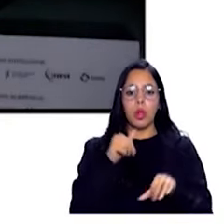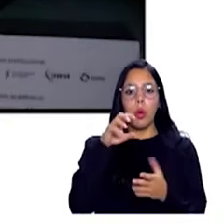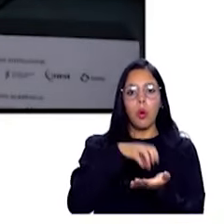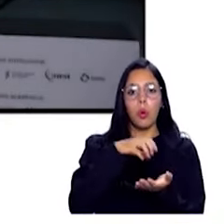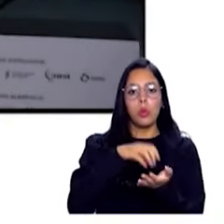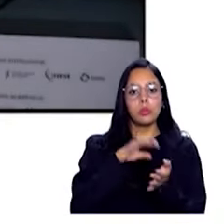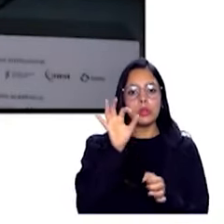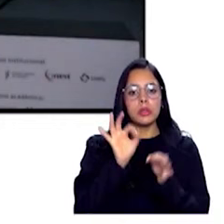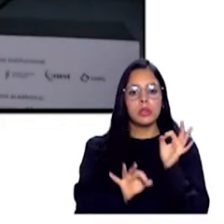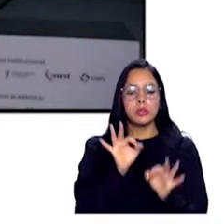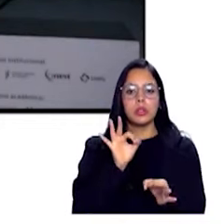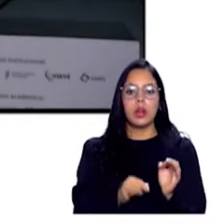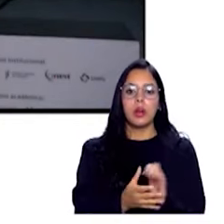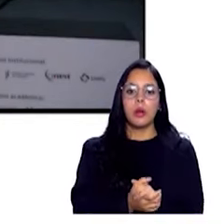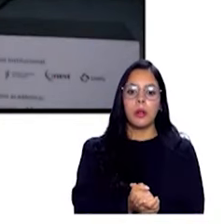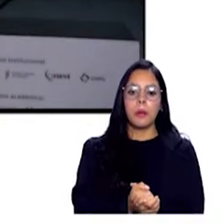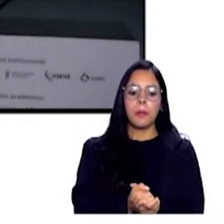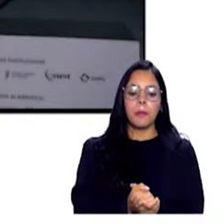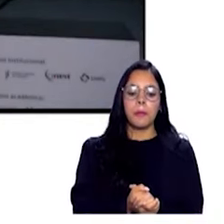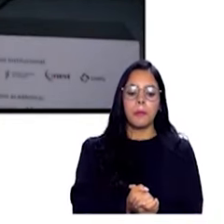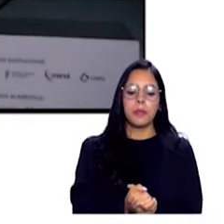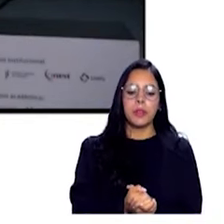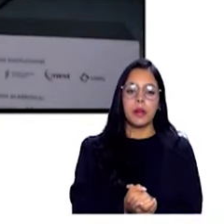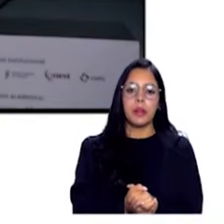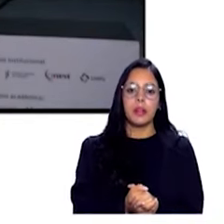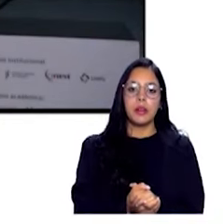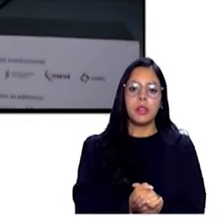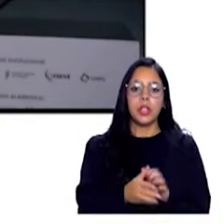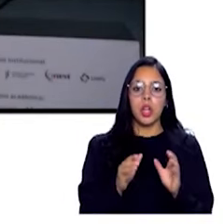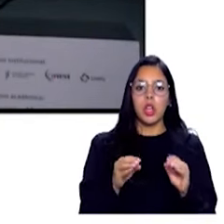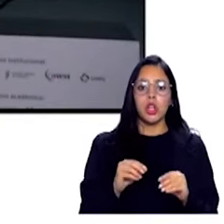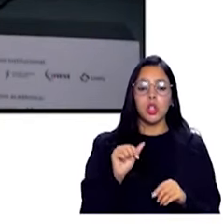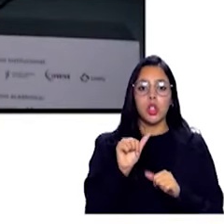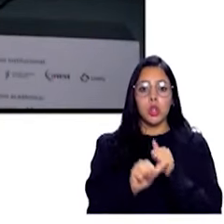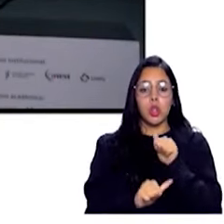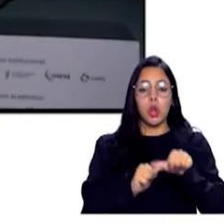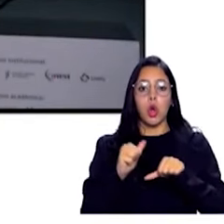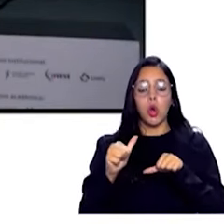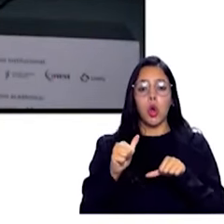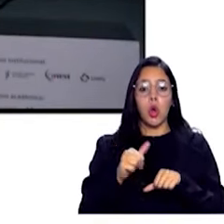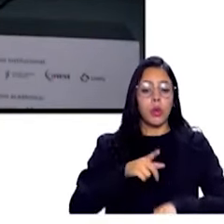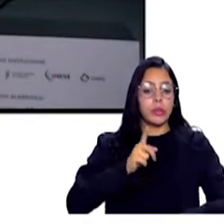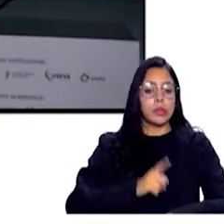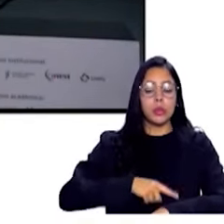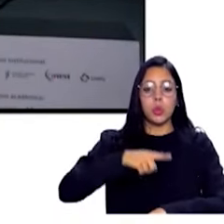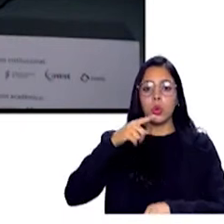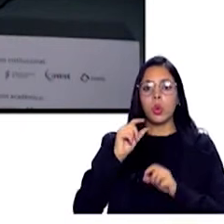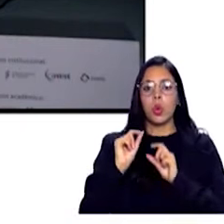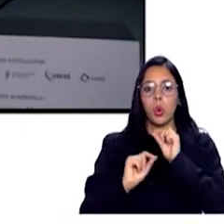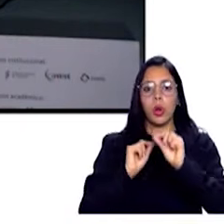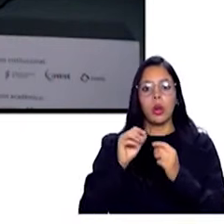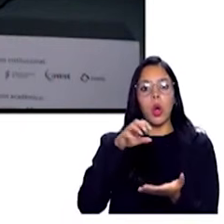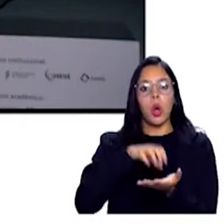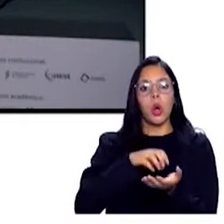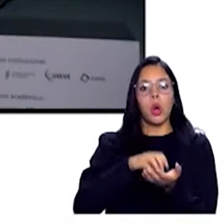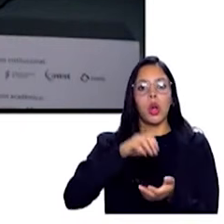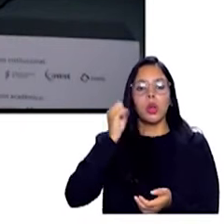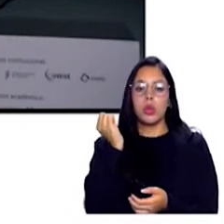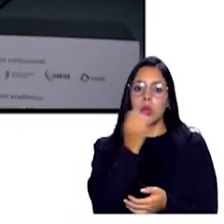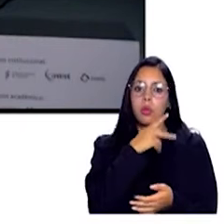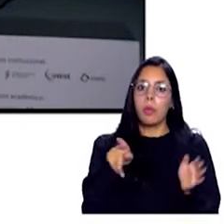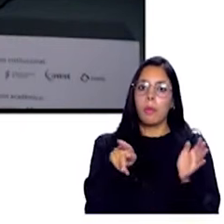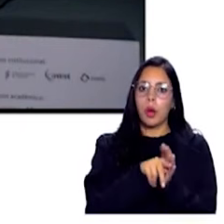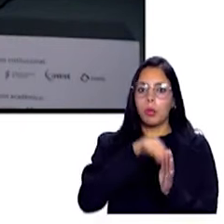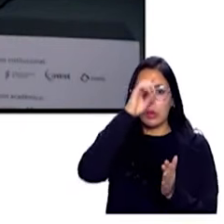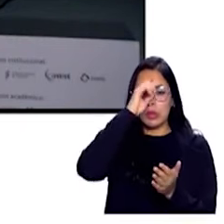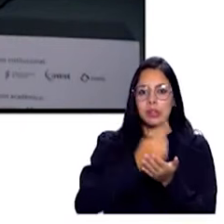inmediatamente se cambi Y se creó la cur casa que era unano propio de tribunales Dea